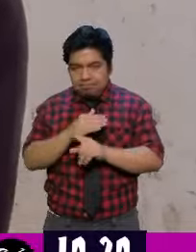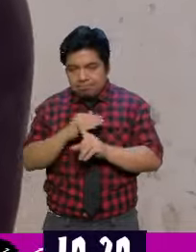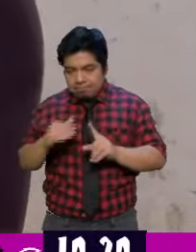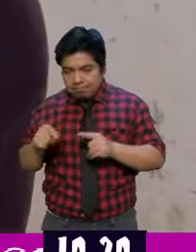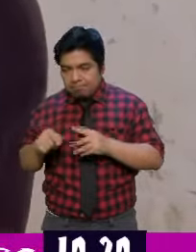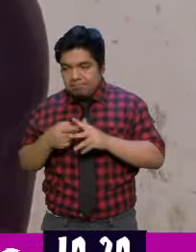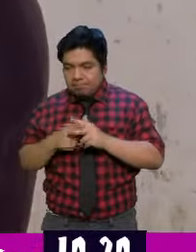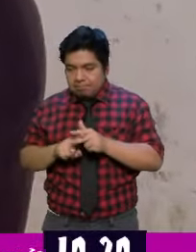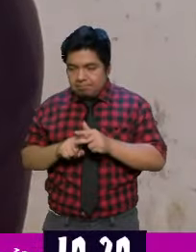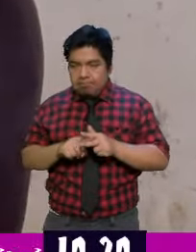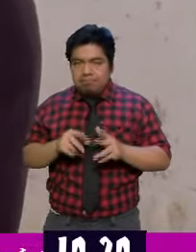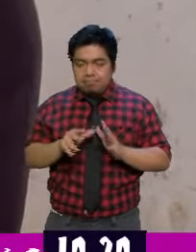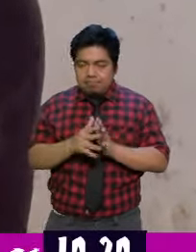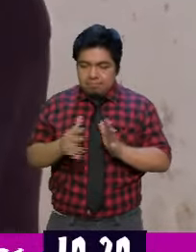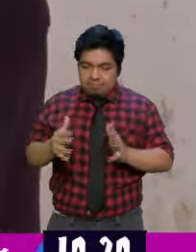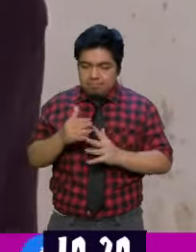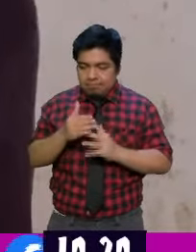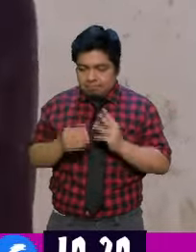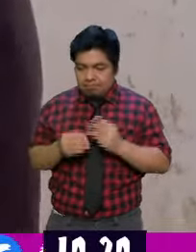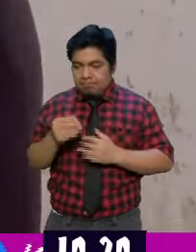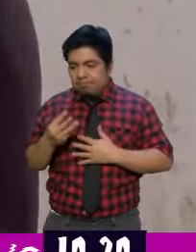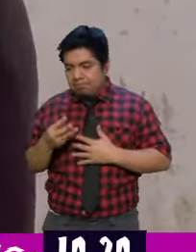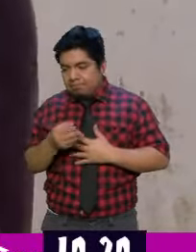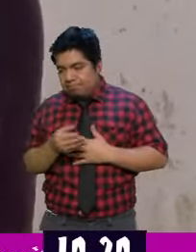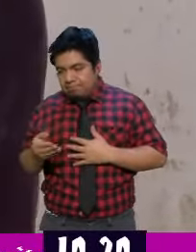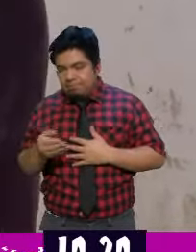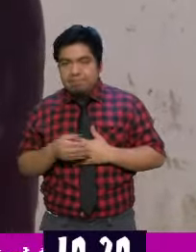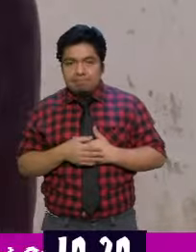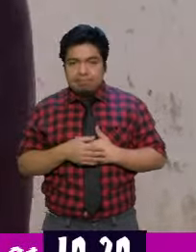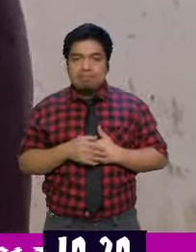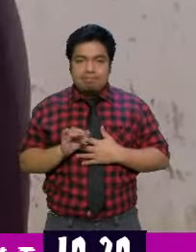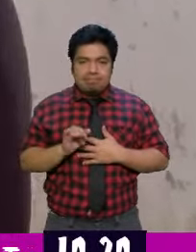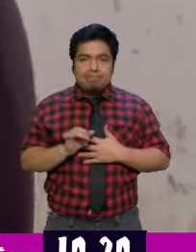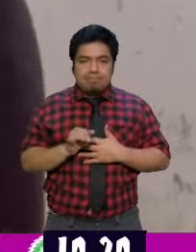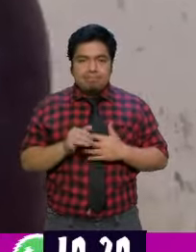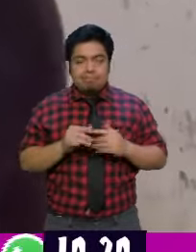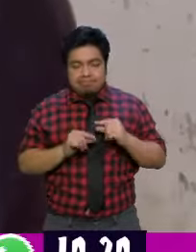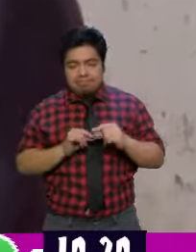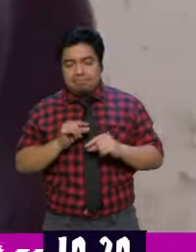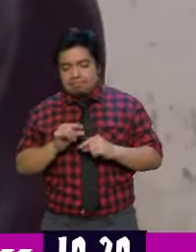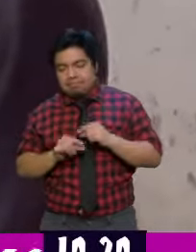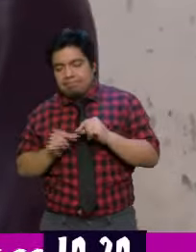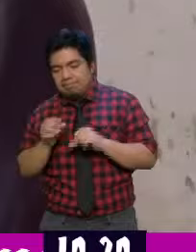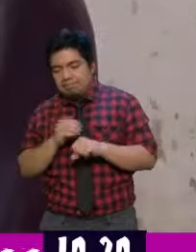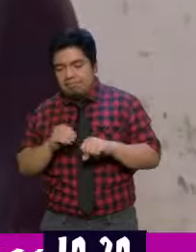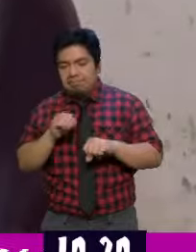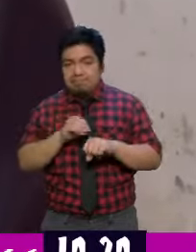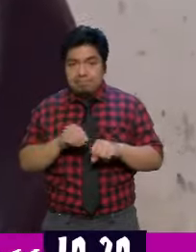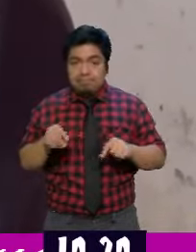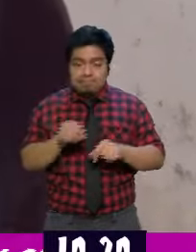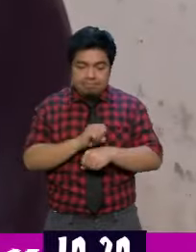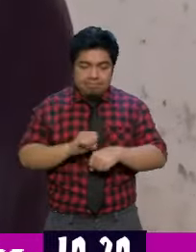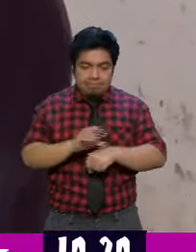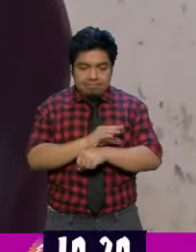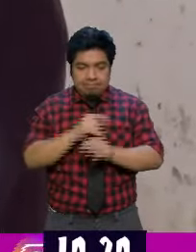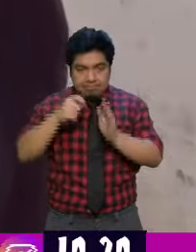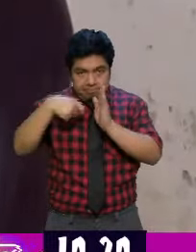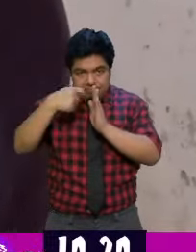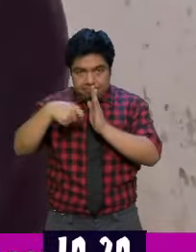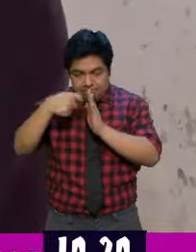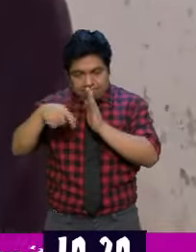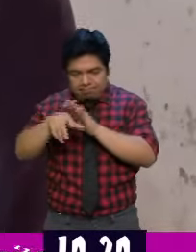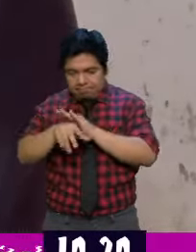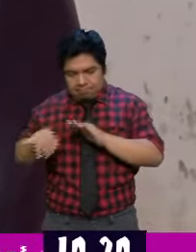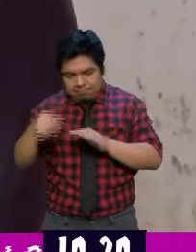arrancamos con esta trilogía completa. Así que bueno, se fue creando en pandemia, todo está grabado casi